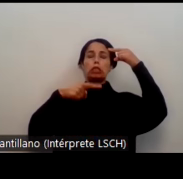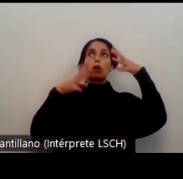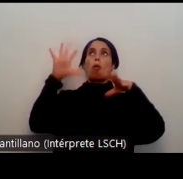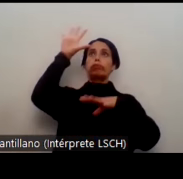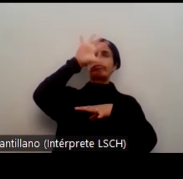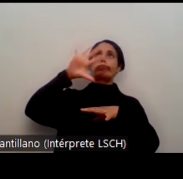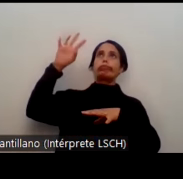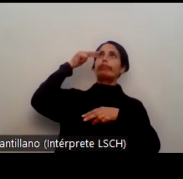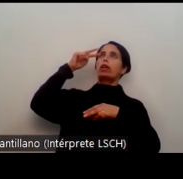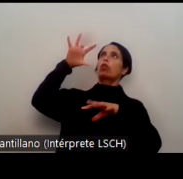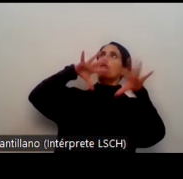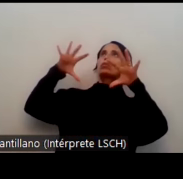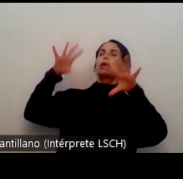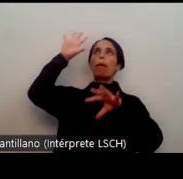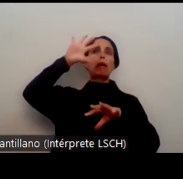alucinaciones